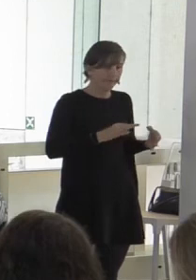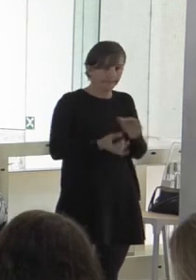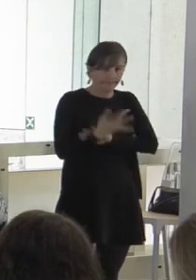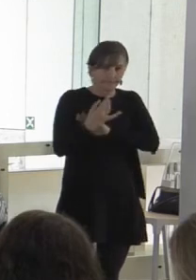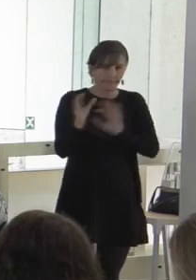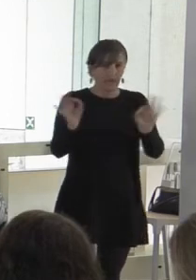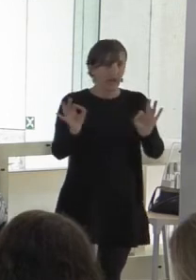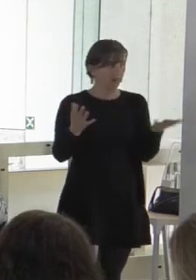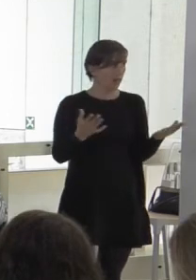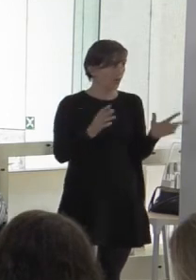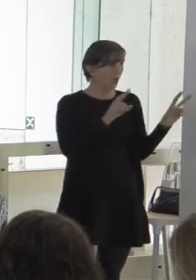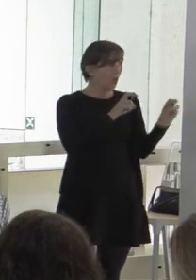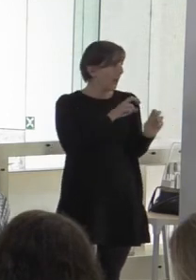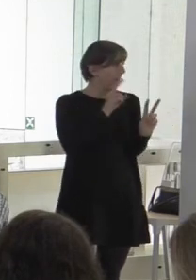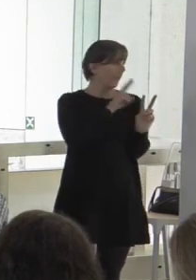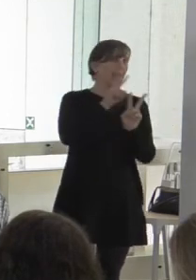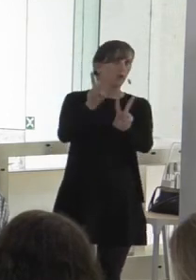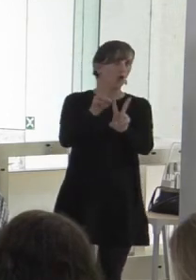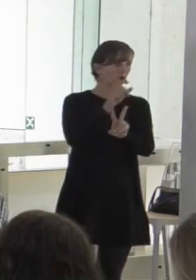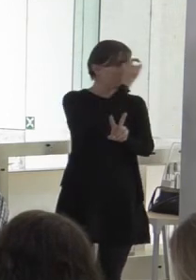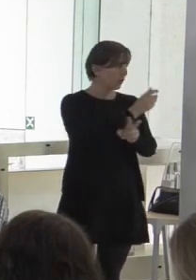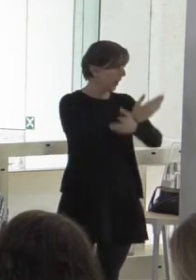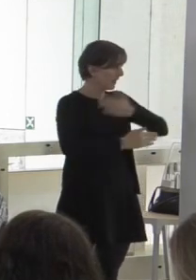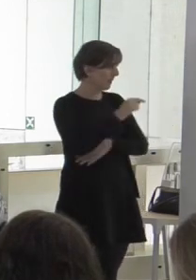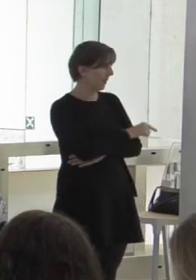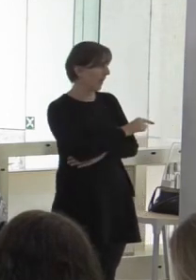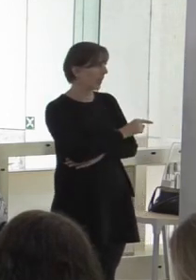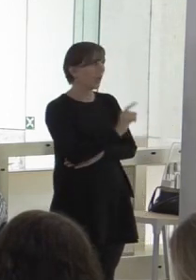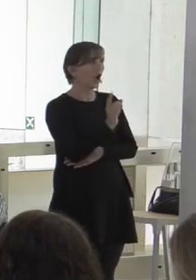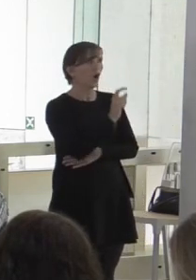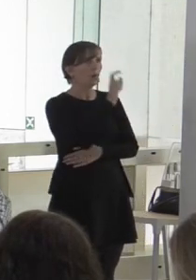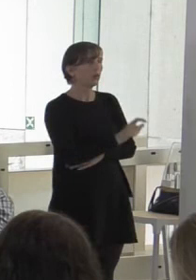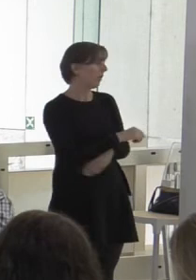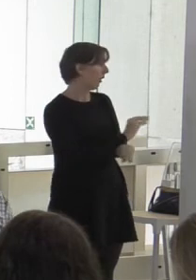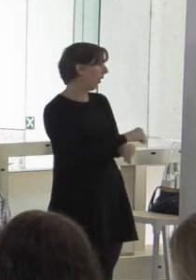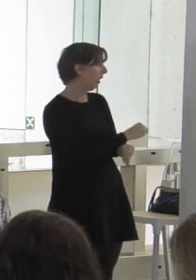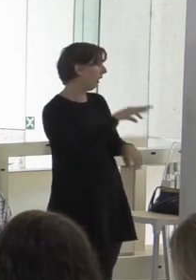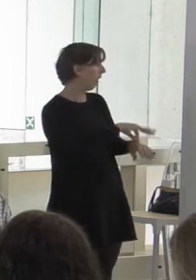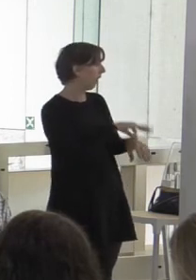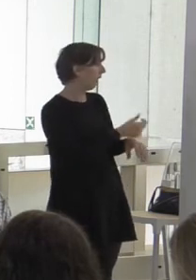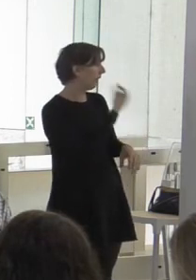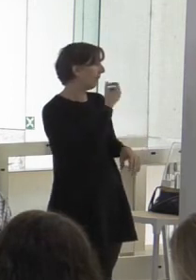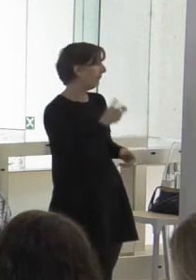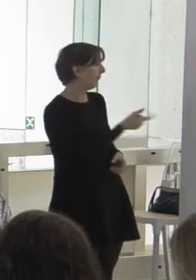de la persona con discapacidad, no como alguien que ha de recibir un tratamiento y una asistencia,